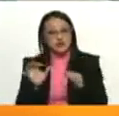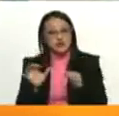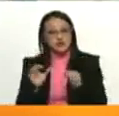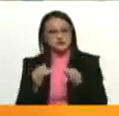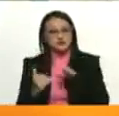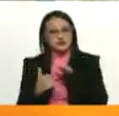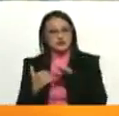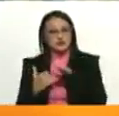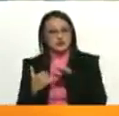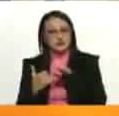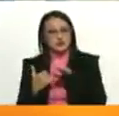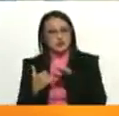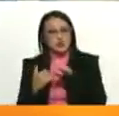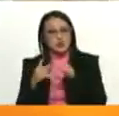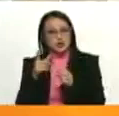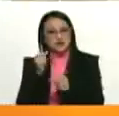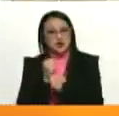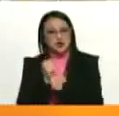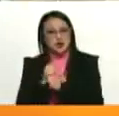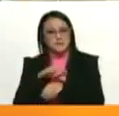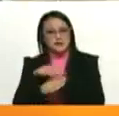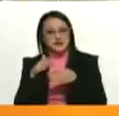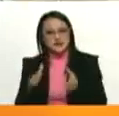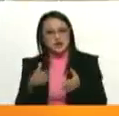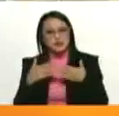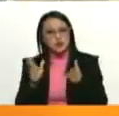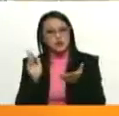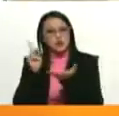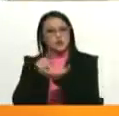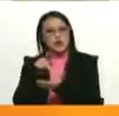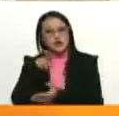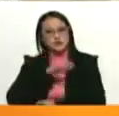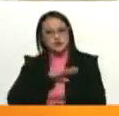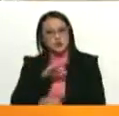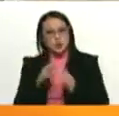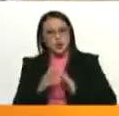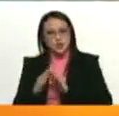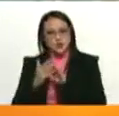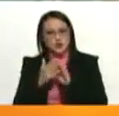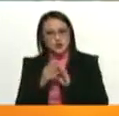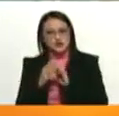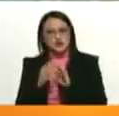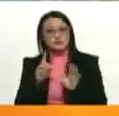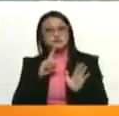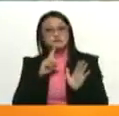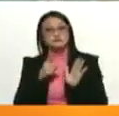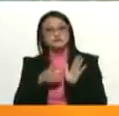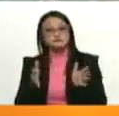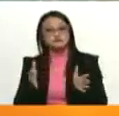institucionalizado este tipo de jornada, el Ministerio Público va a tu comunidad, hemos logrado recibir